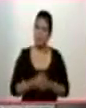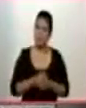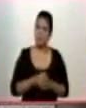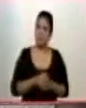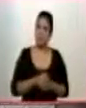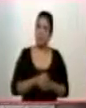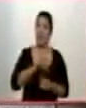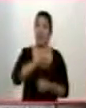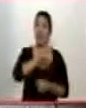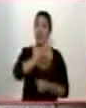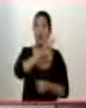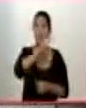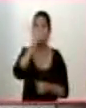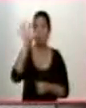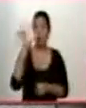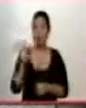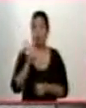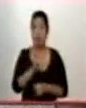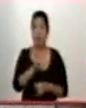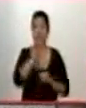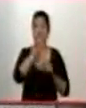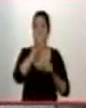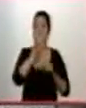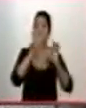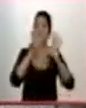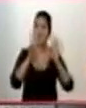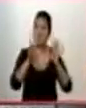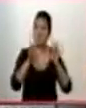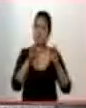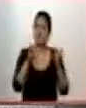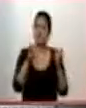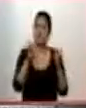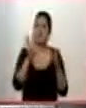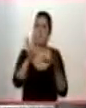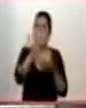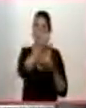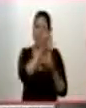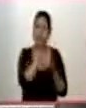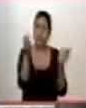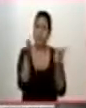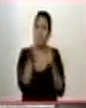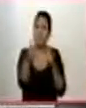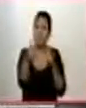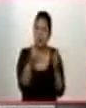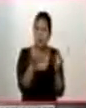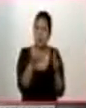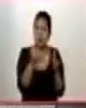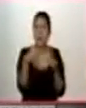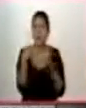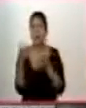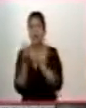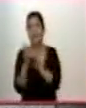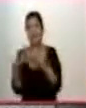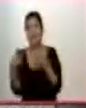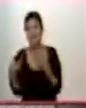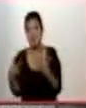los estados miembros de Naciones Unidas, 37 son considerados pequeños estados insulares, y a su vez de ese grupo,